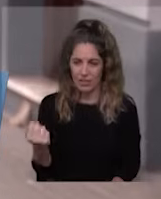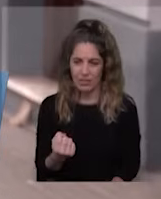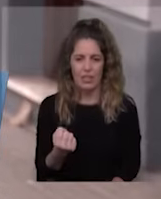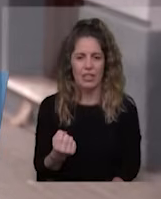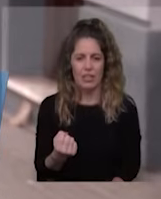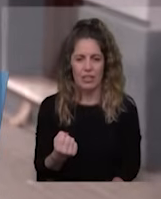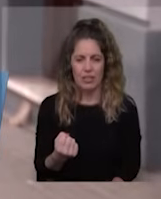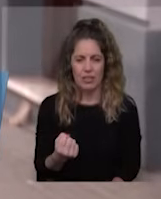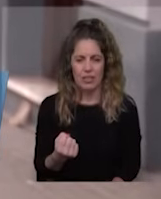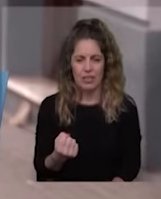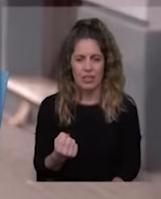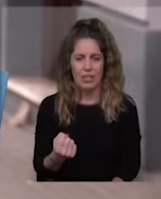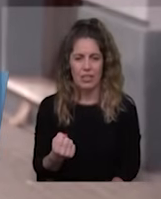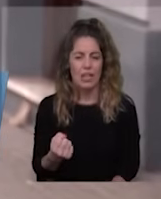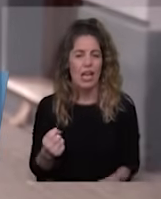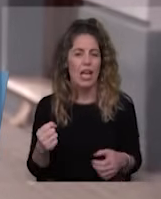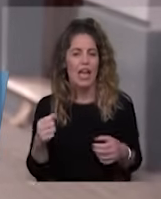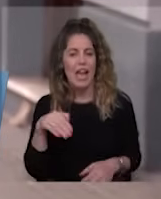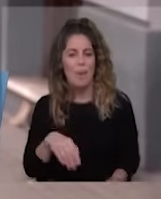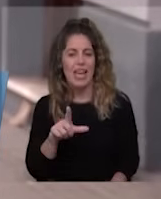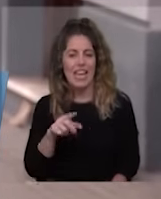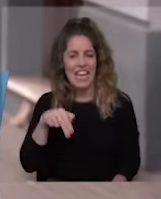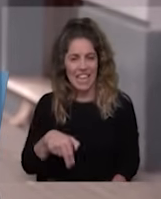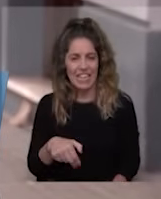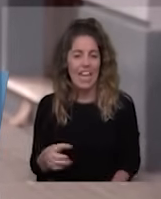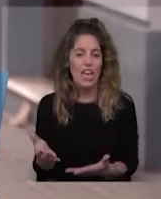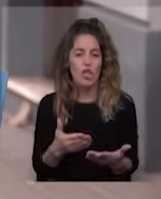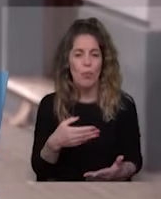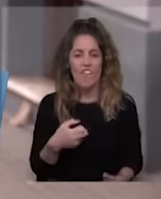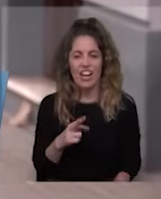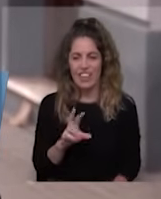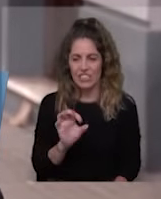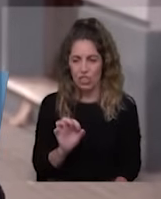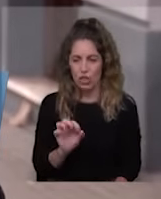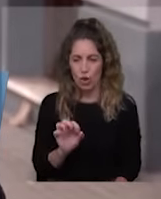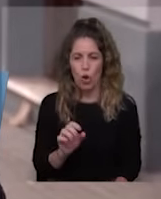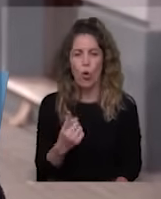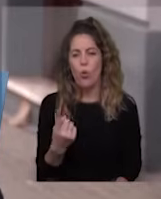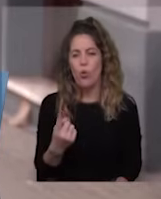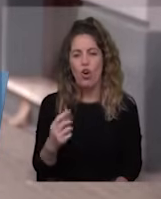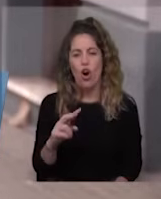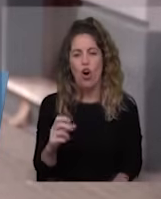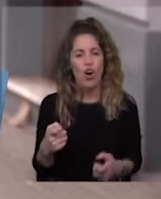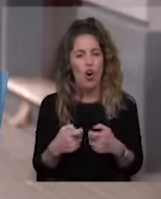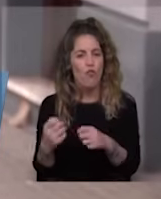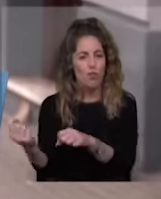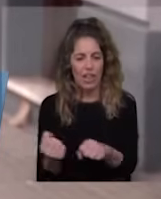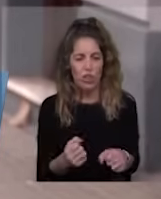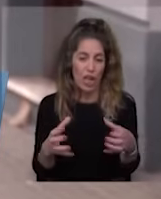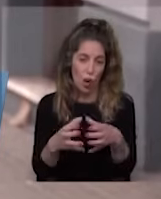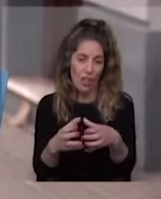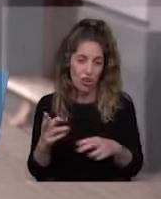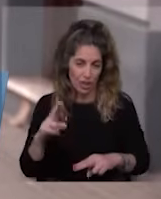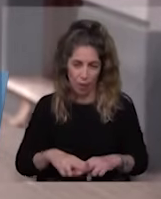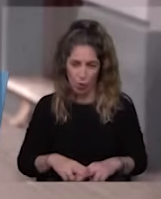que el movimiento de liberación nacional le tomó a Nelson bardeo que fue uno de los cofundadores del escuadrón de la